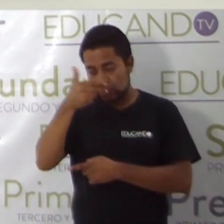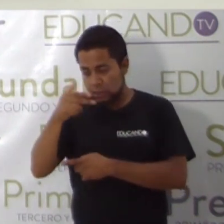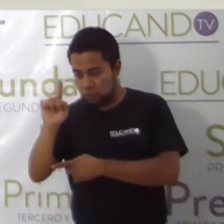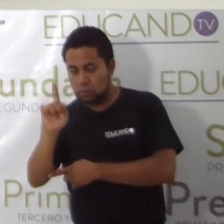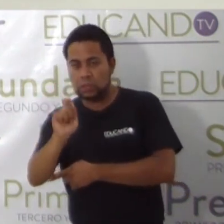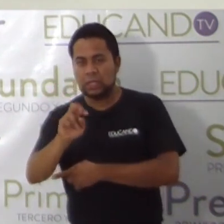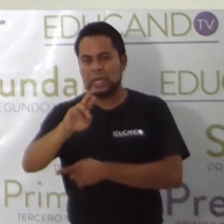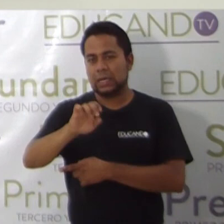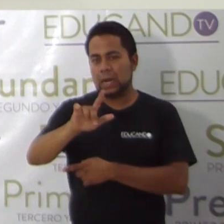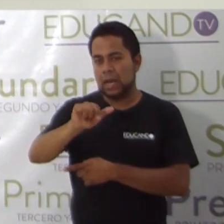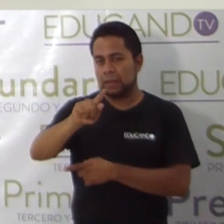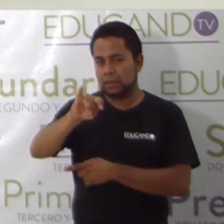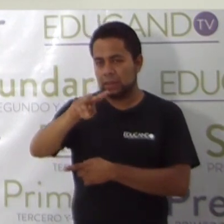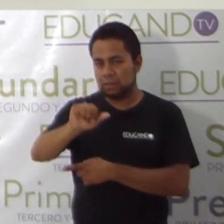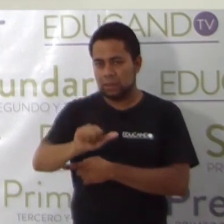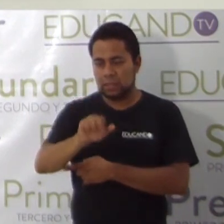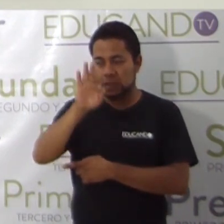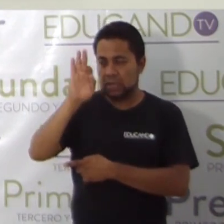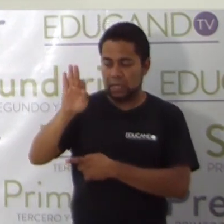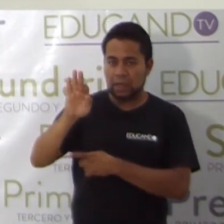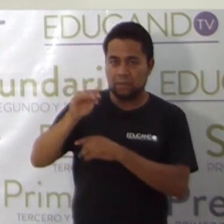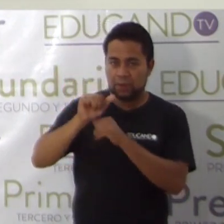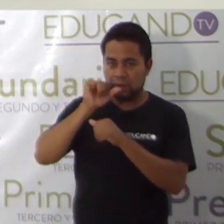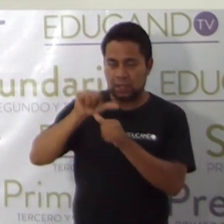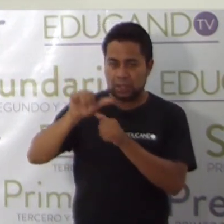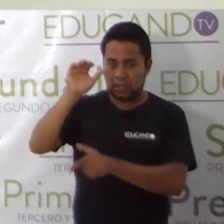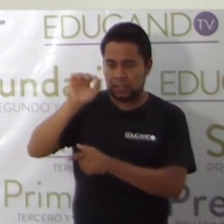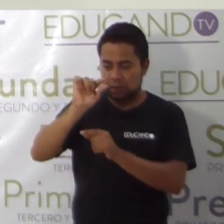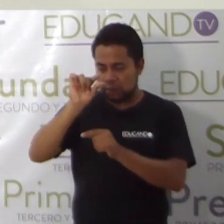relativa. F mayúscula